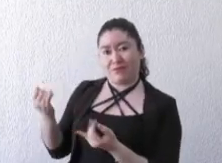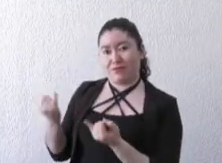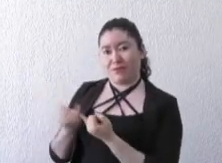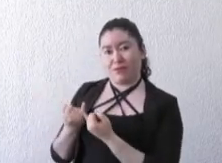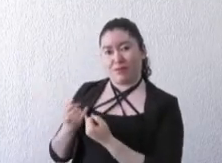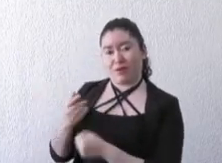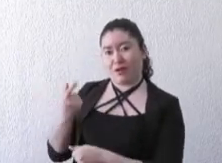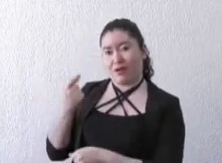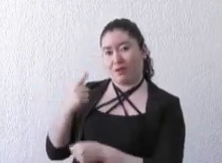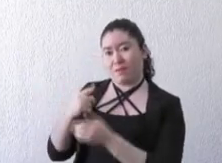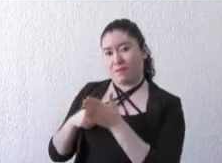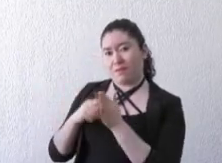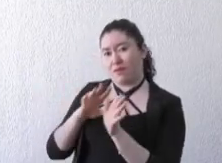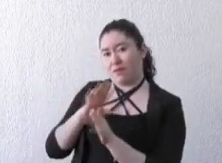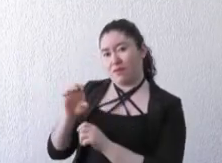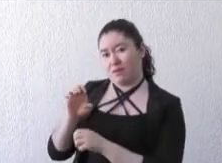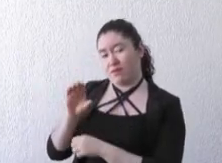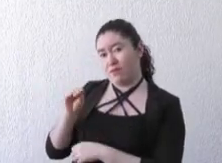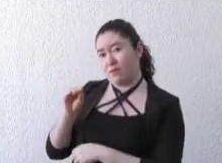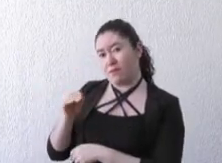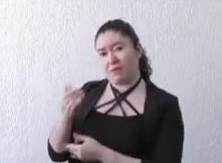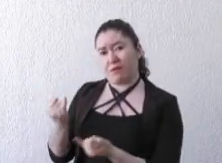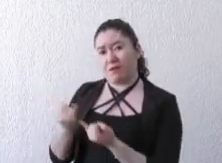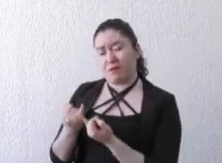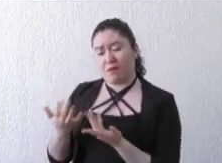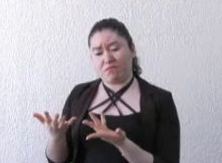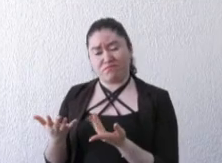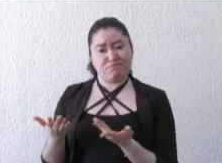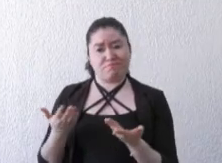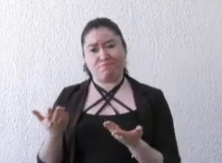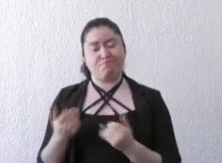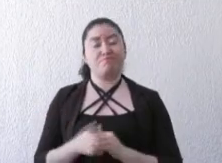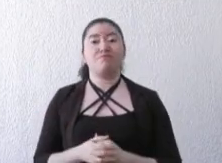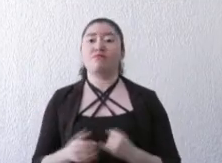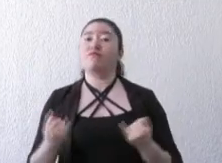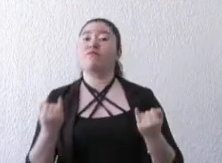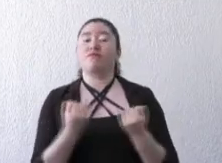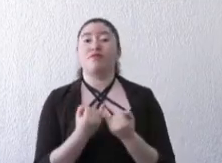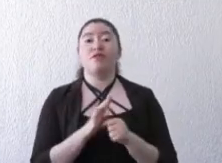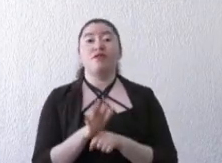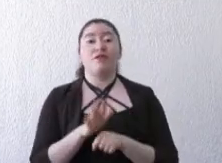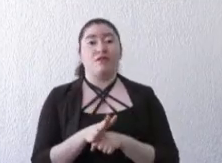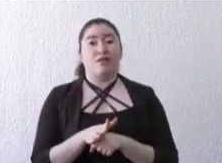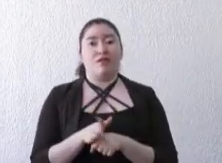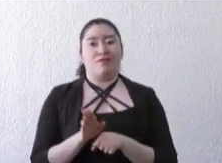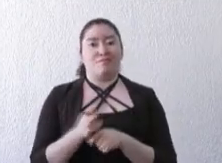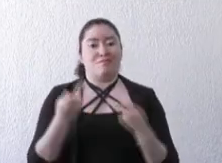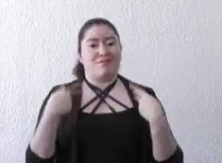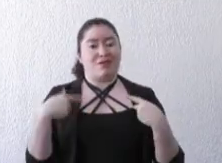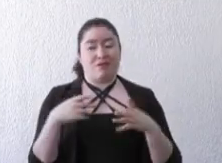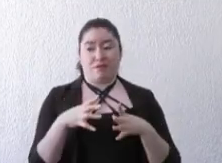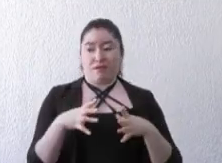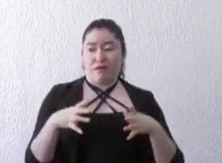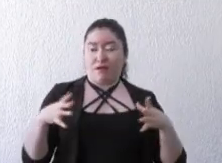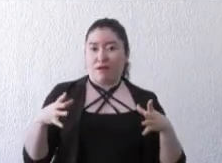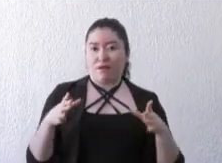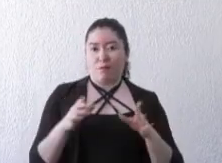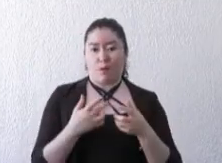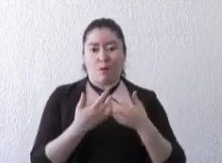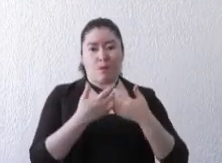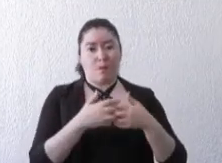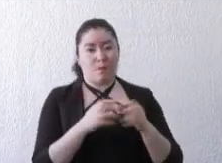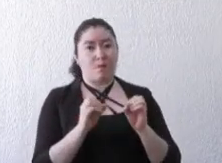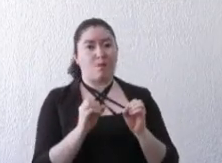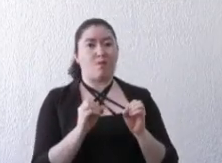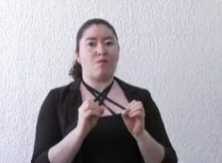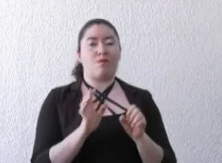90, ni tampoco el cobro pues muchas veces a grandes usuarios que se quedaron pues